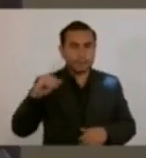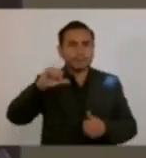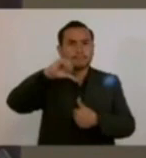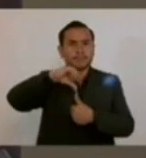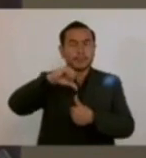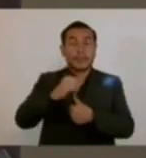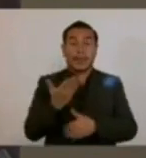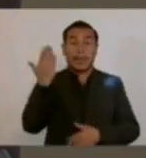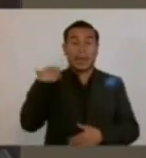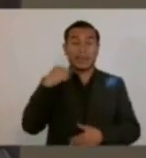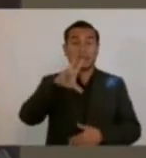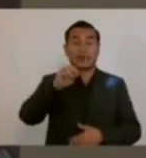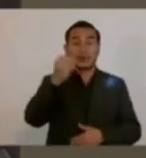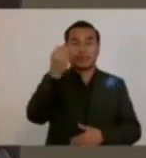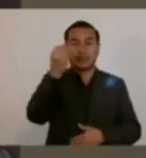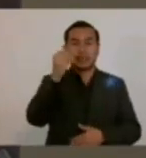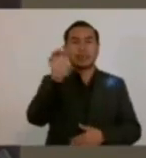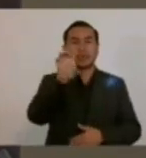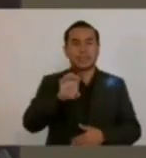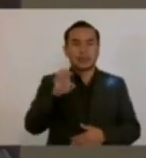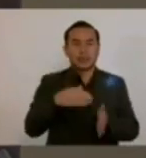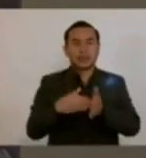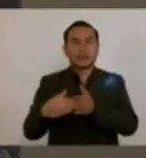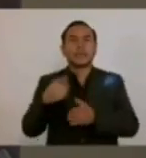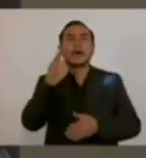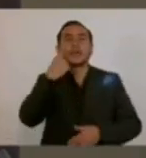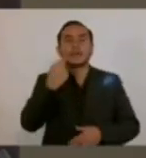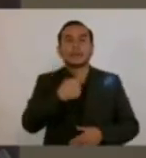desde enero pasado, cuando el coronavirus inició en China.